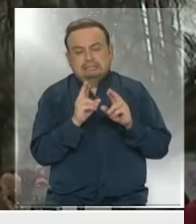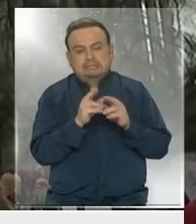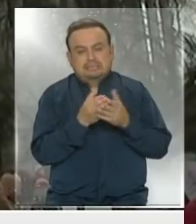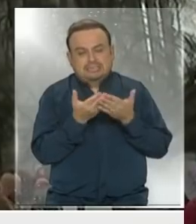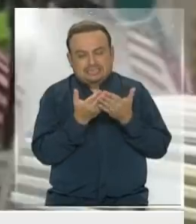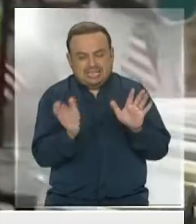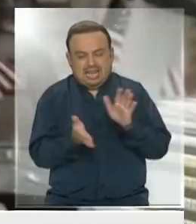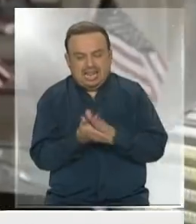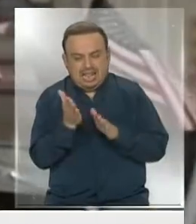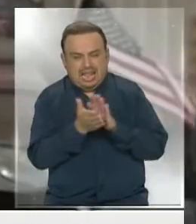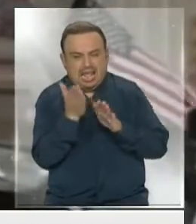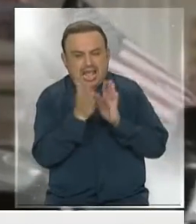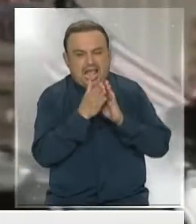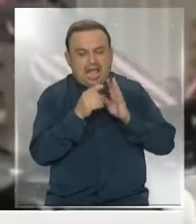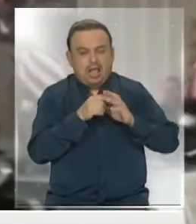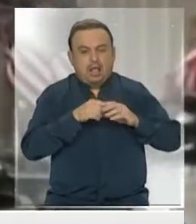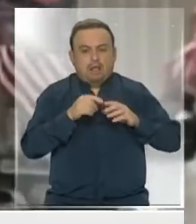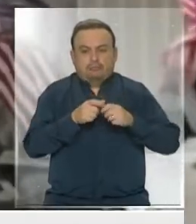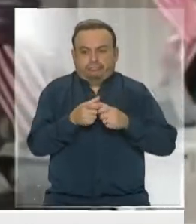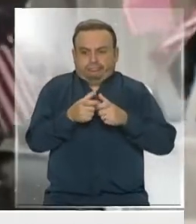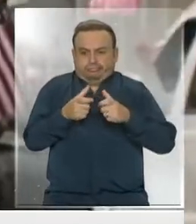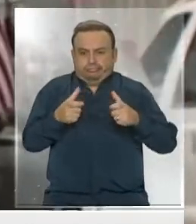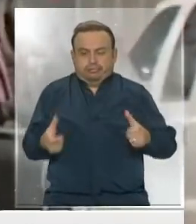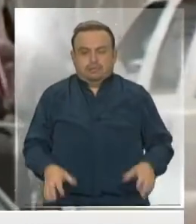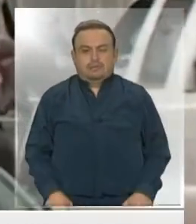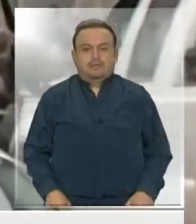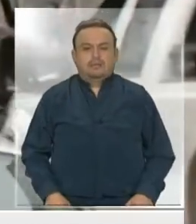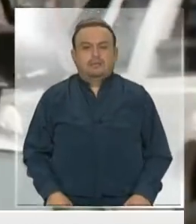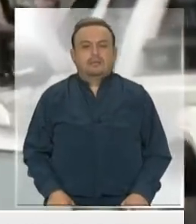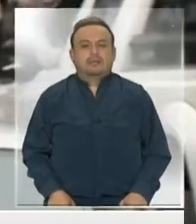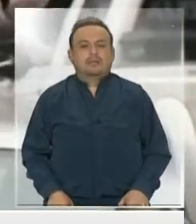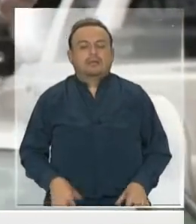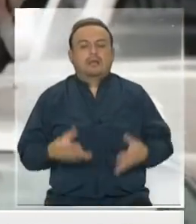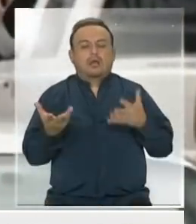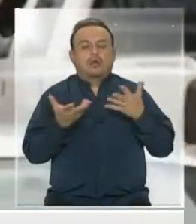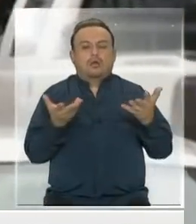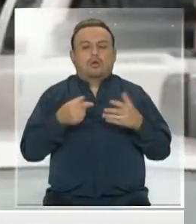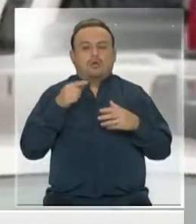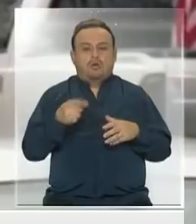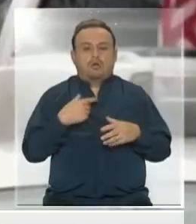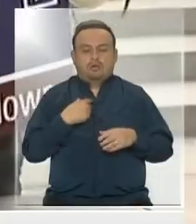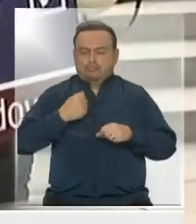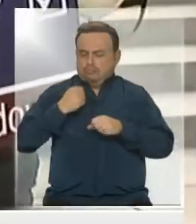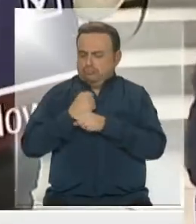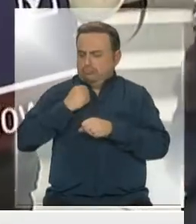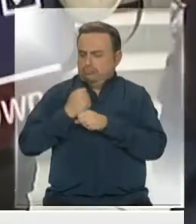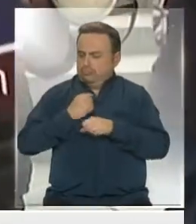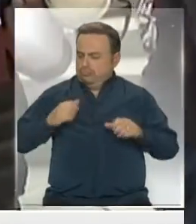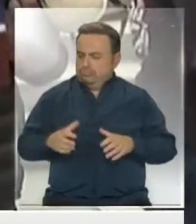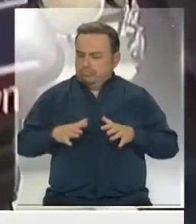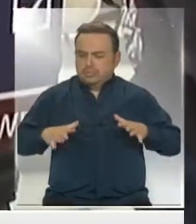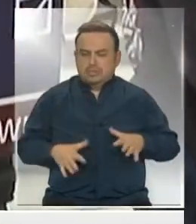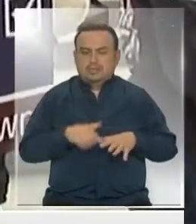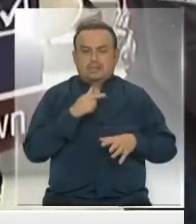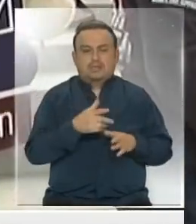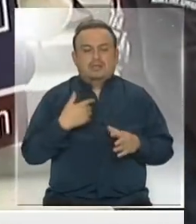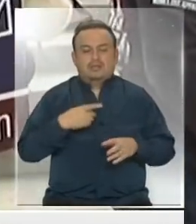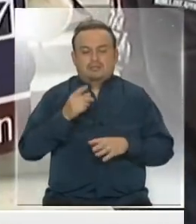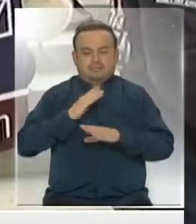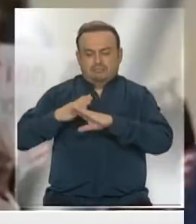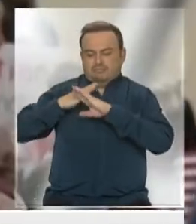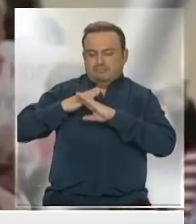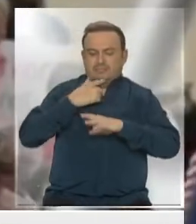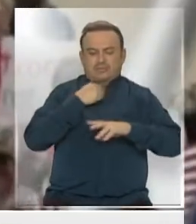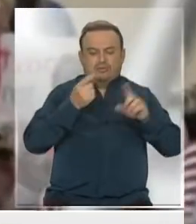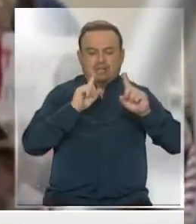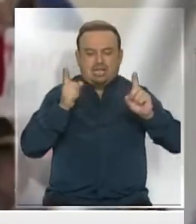de vehículos continúe avanzando y tratando de mostrar además toda la labor que han estado haciendo para evitar que el